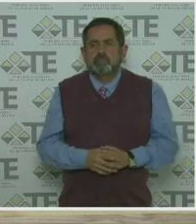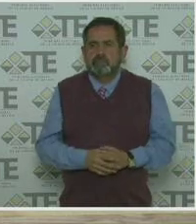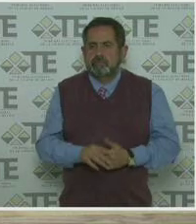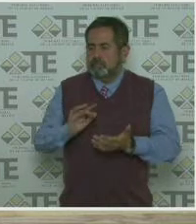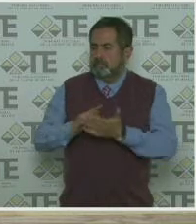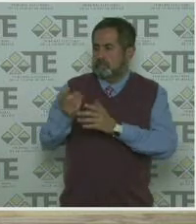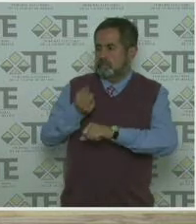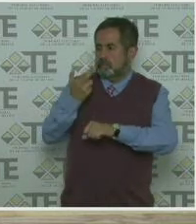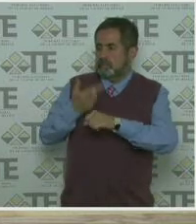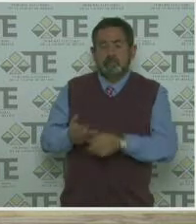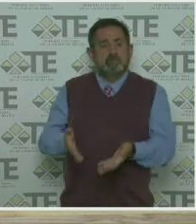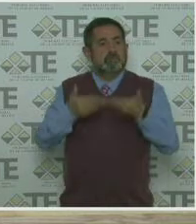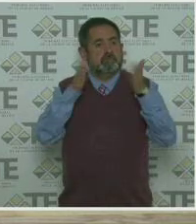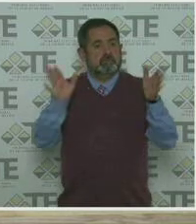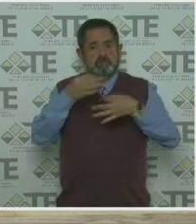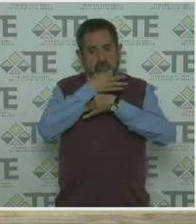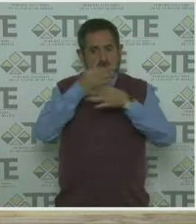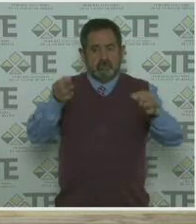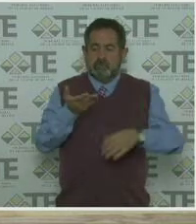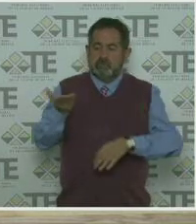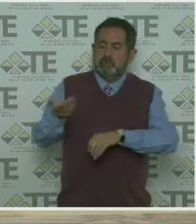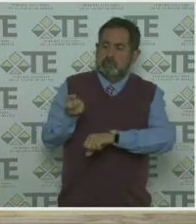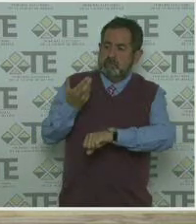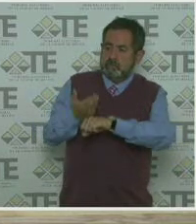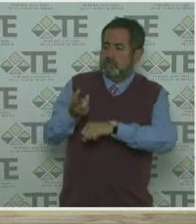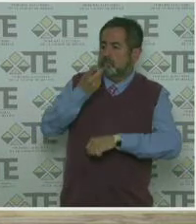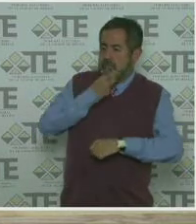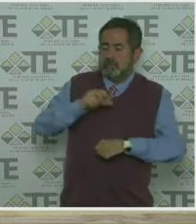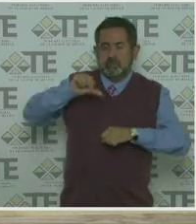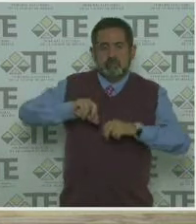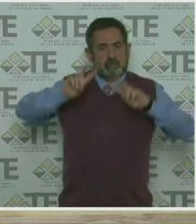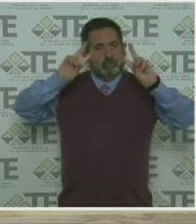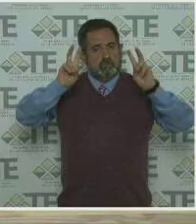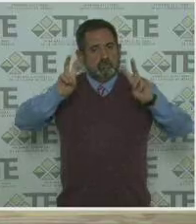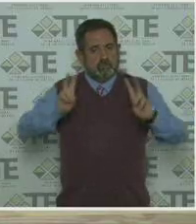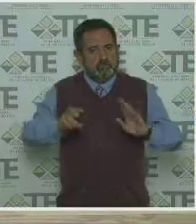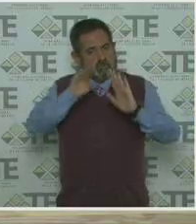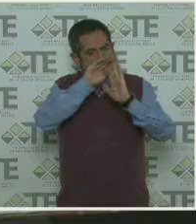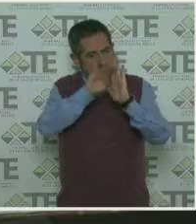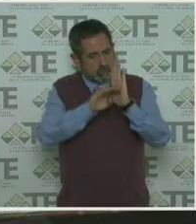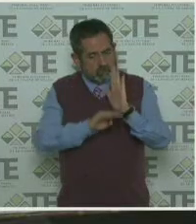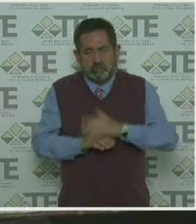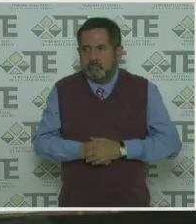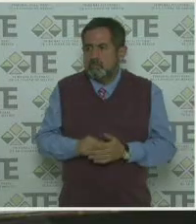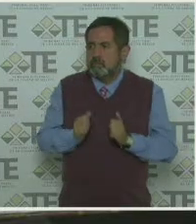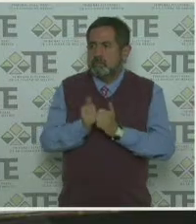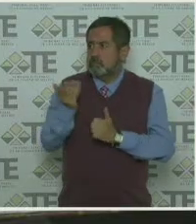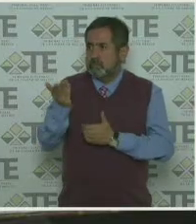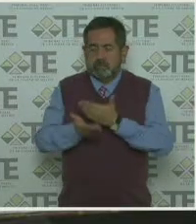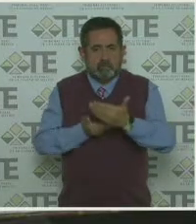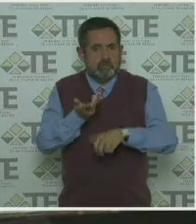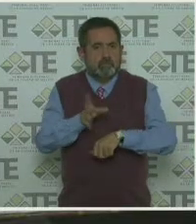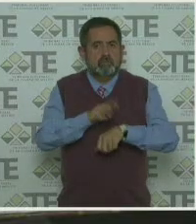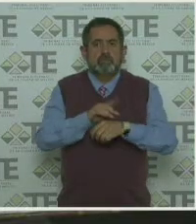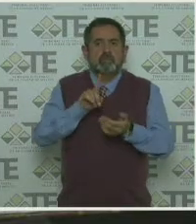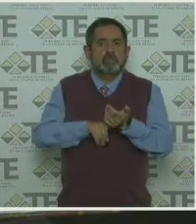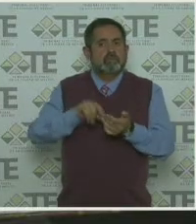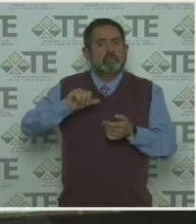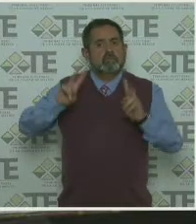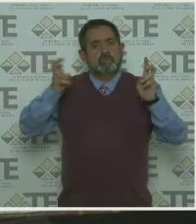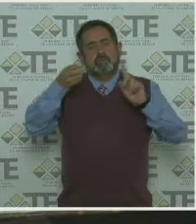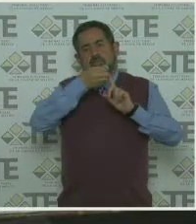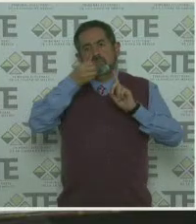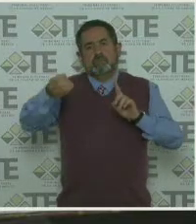Dado que hay quórum, declaro abierta la sesión y le instruyo de cuenta con los asuntos que habrán de desahogarse. Con su venia, magistradas, magistrados, el orden del día para esta